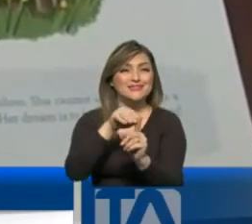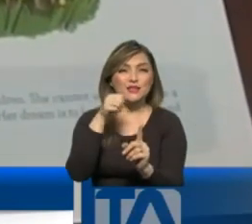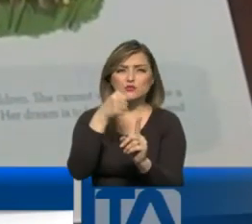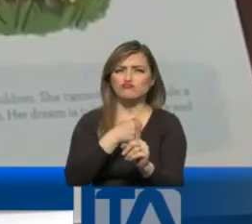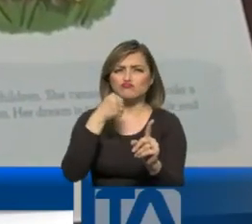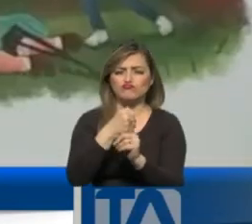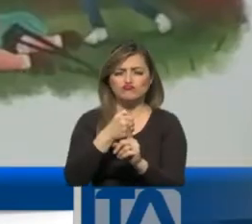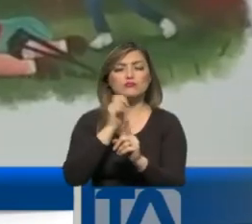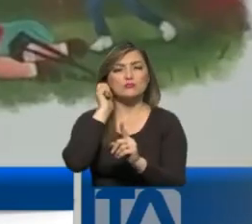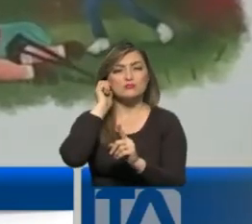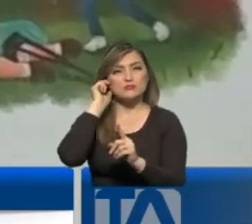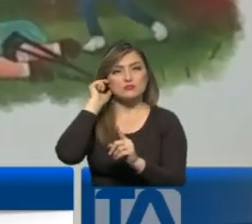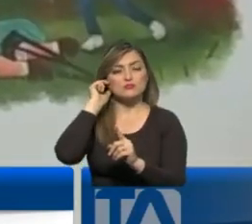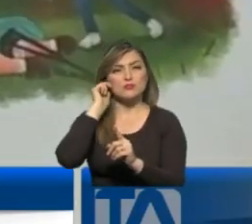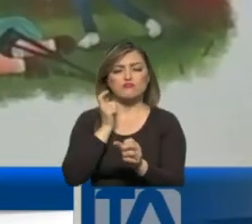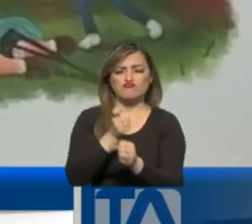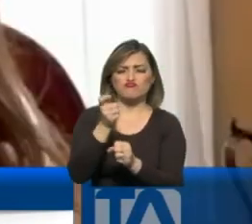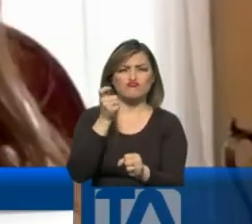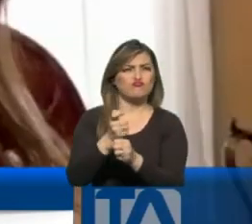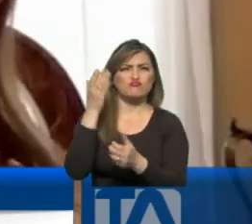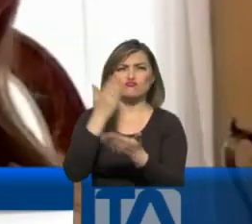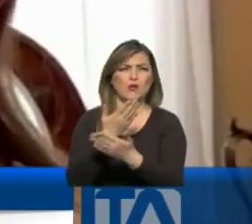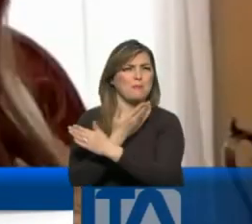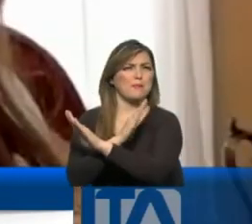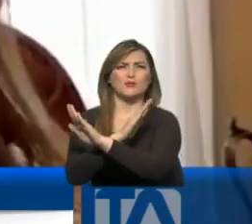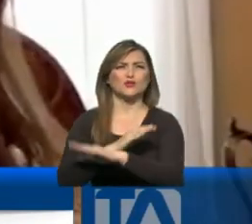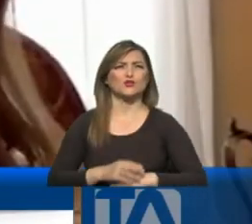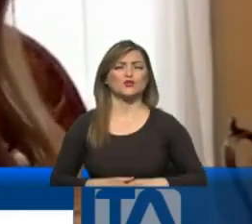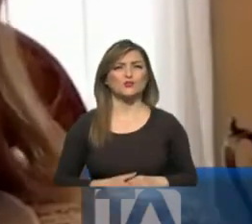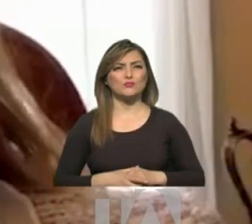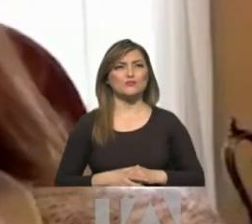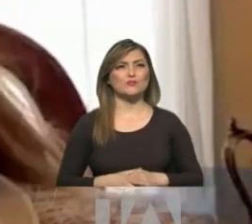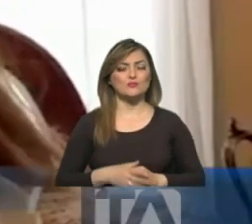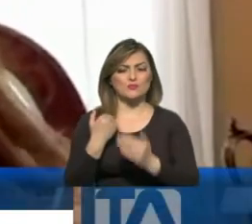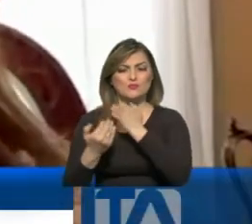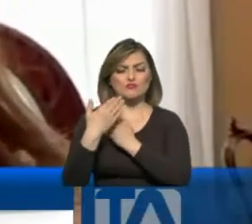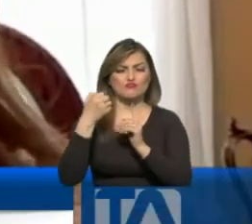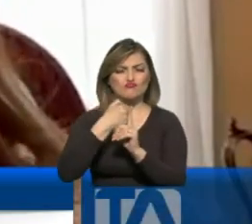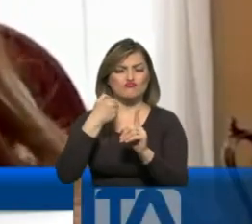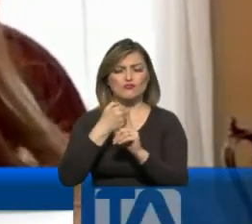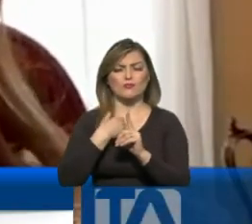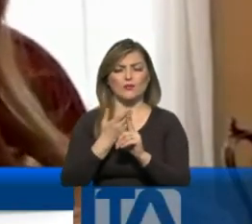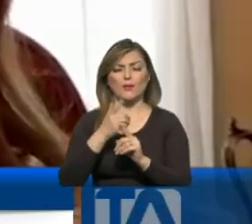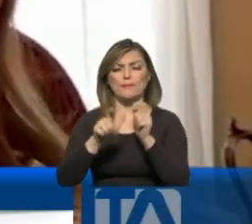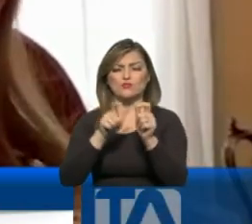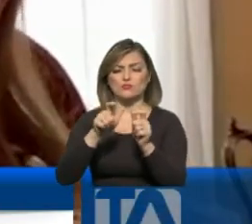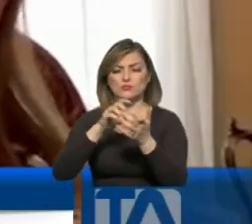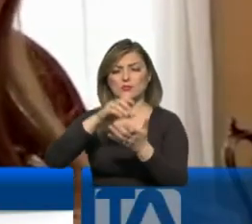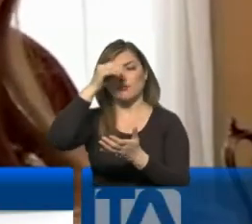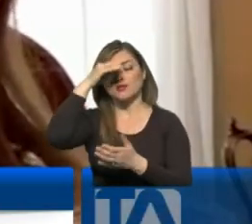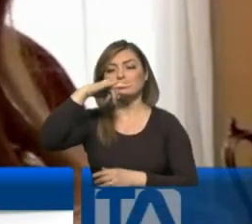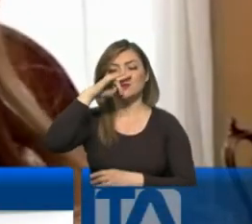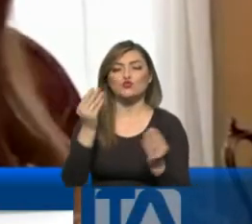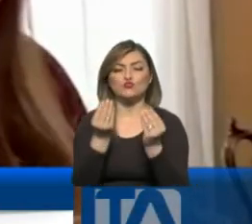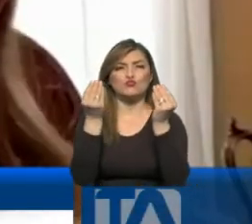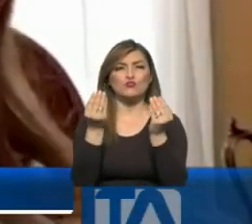superación y de prevención del acoso escolar. Es una historia de superación, de que hay que enseñarle a la gente, a los niños, a